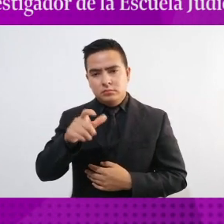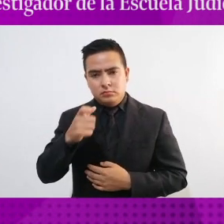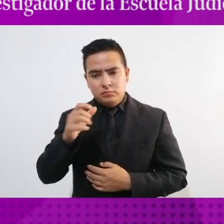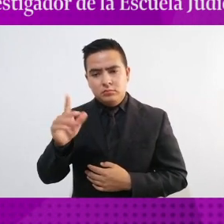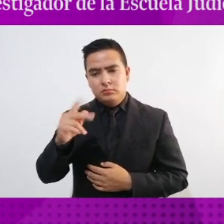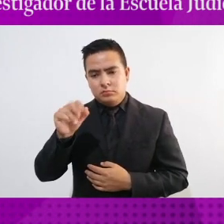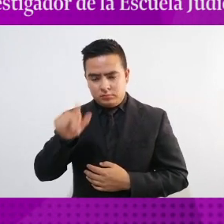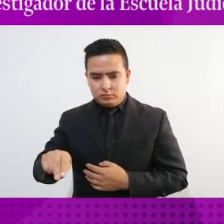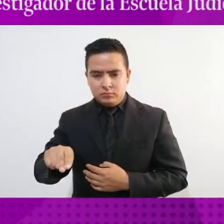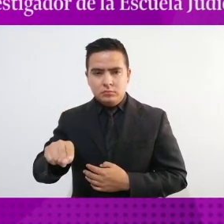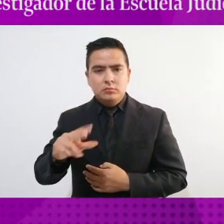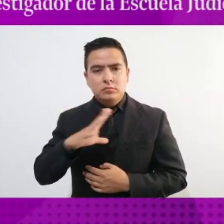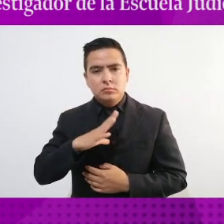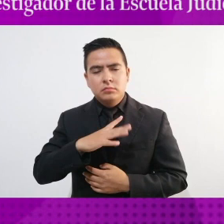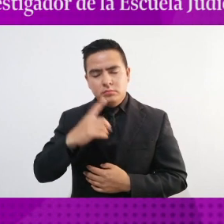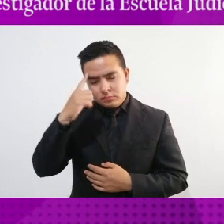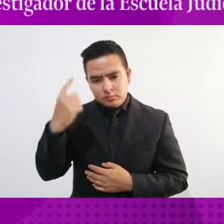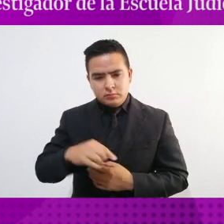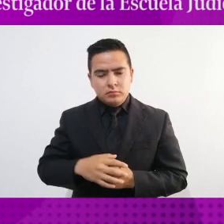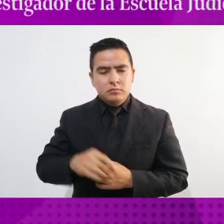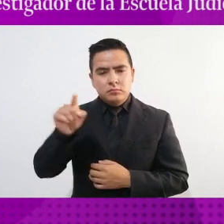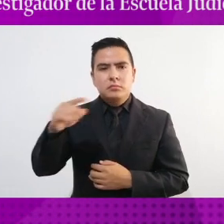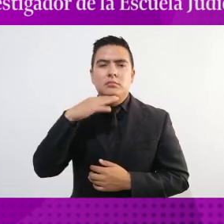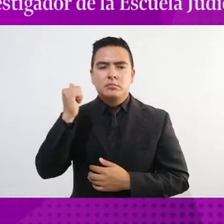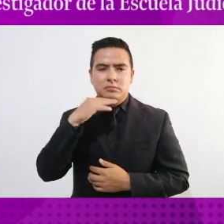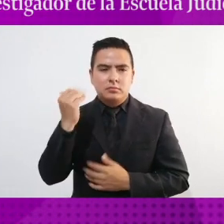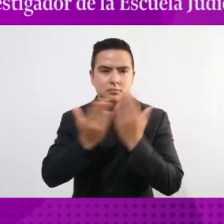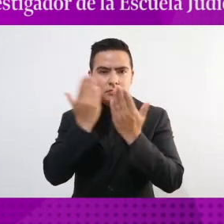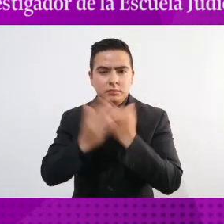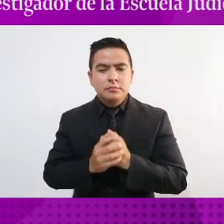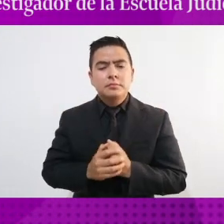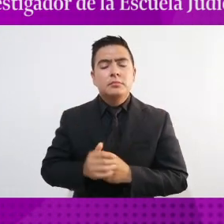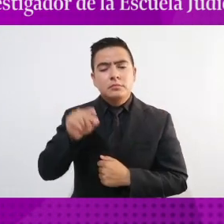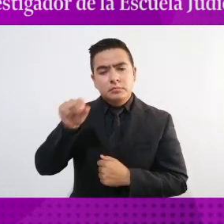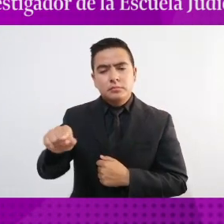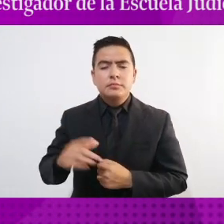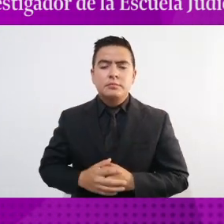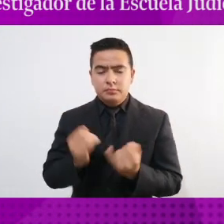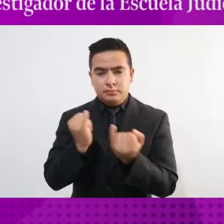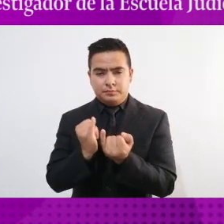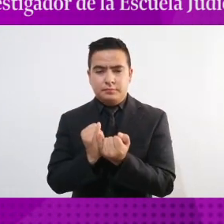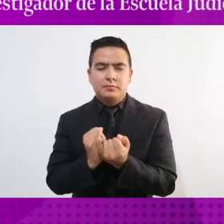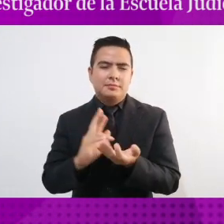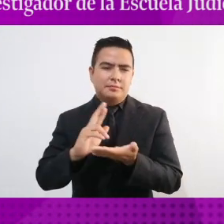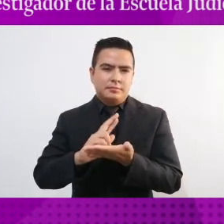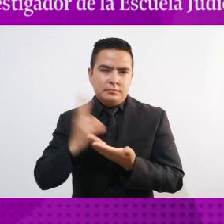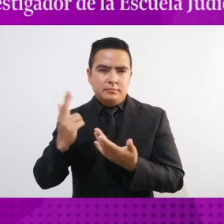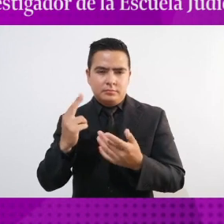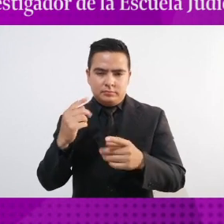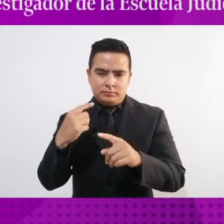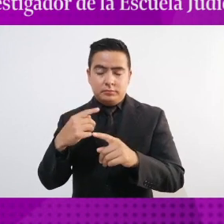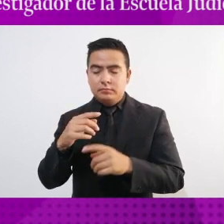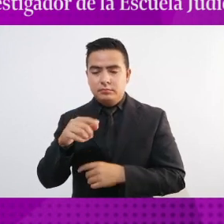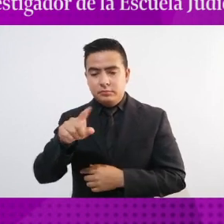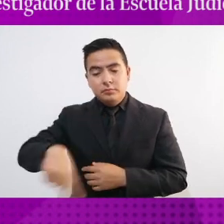el Derecho Comparado y Derecho Institucional en Heidelberg, Alemania. Ha elaborado durante por lo